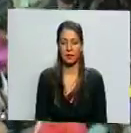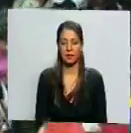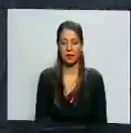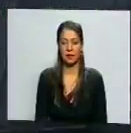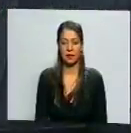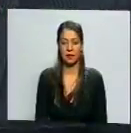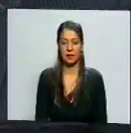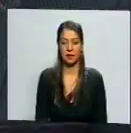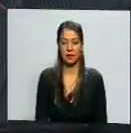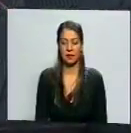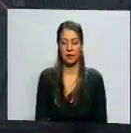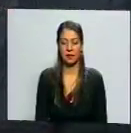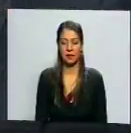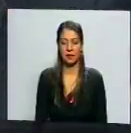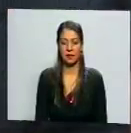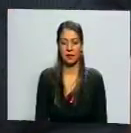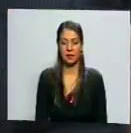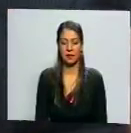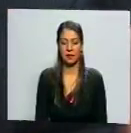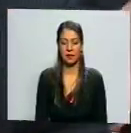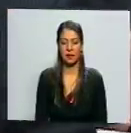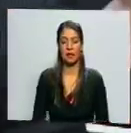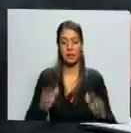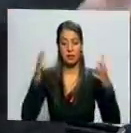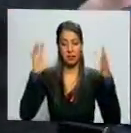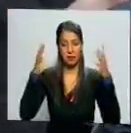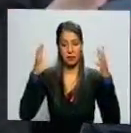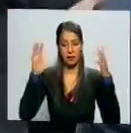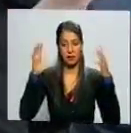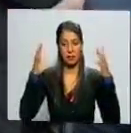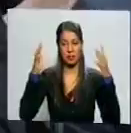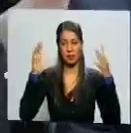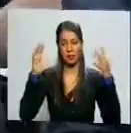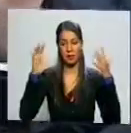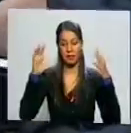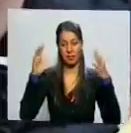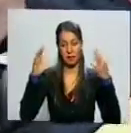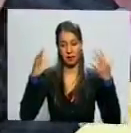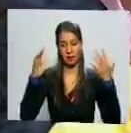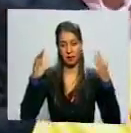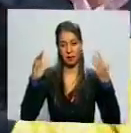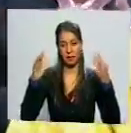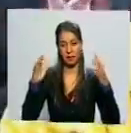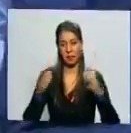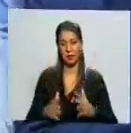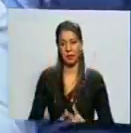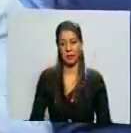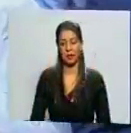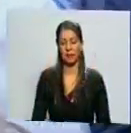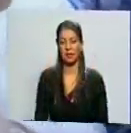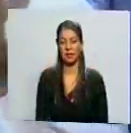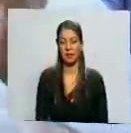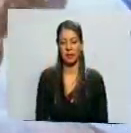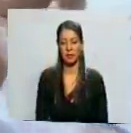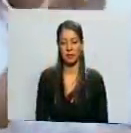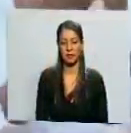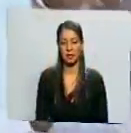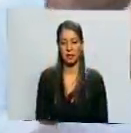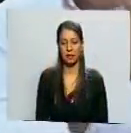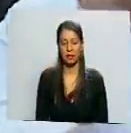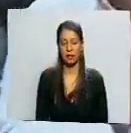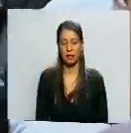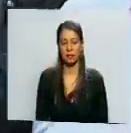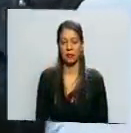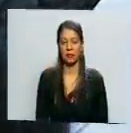la ANC contará con la presencia del ministro y vicepresidente de Planificación del Área Social, Ricardo Menéndez, quien va